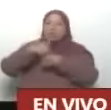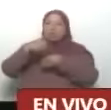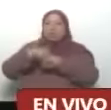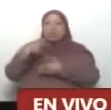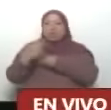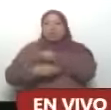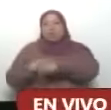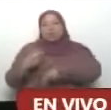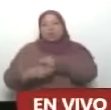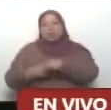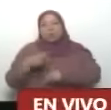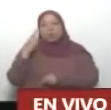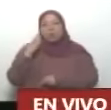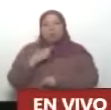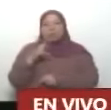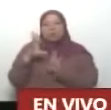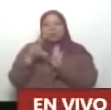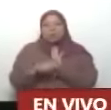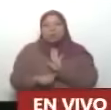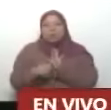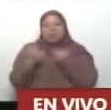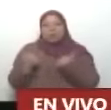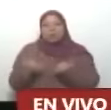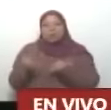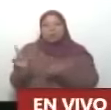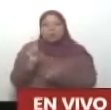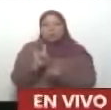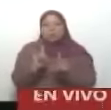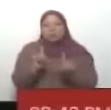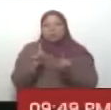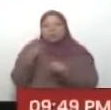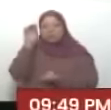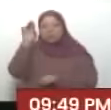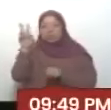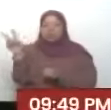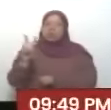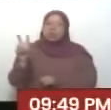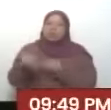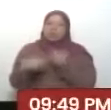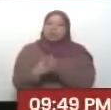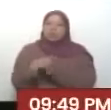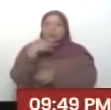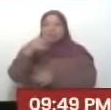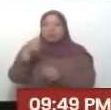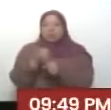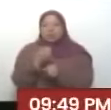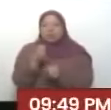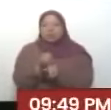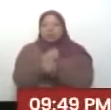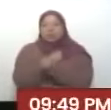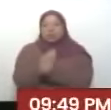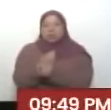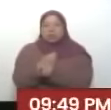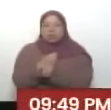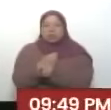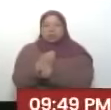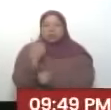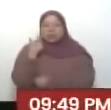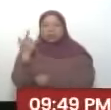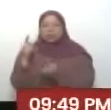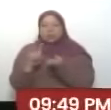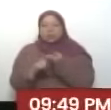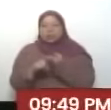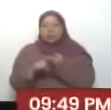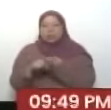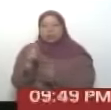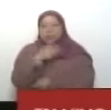la revolución bolivariana, no los robaron. Pero aquí seguimos, adelante, por Venezuela, siempre trabajando con amor. Y le decía a Marlinda cuando